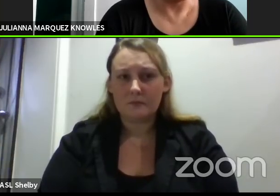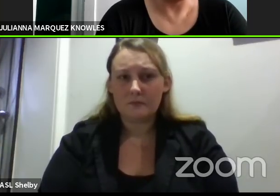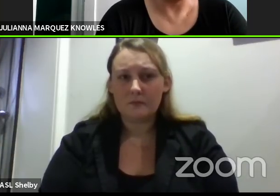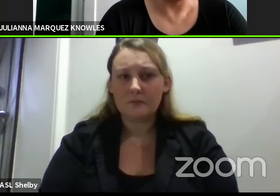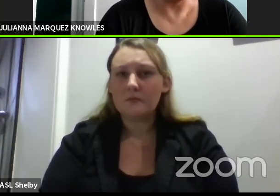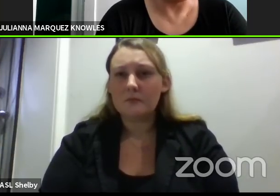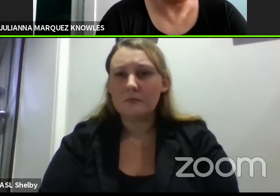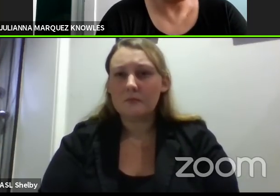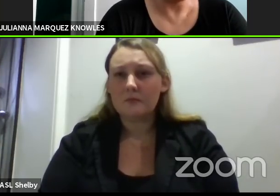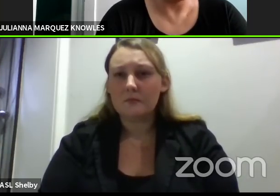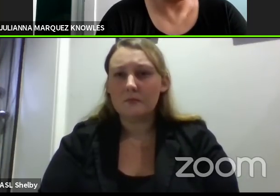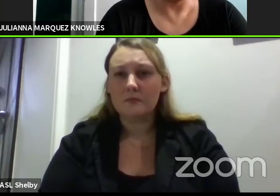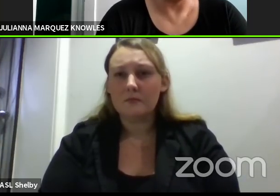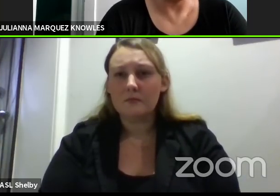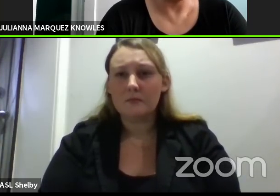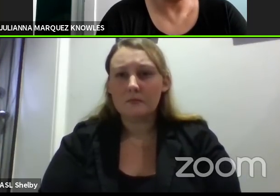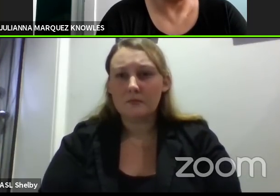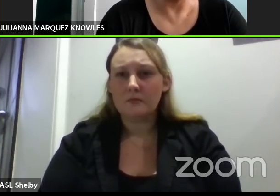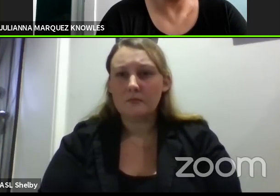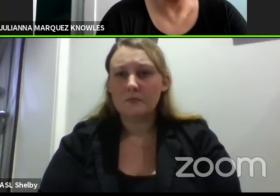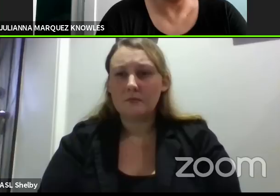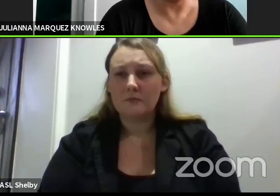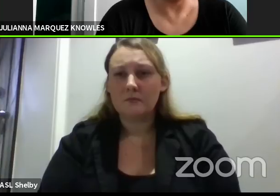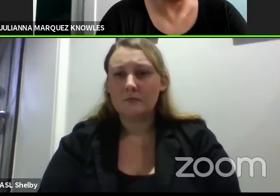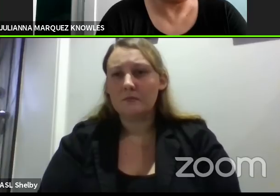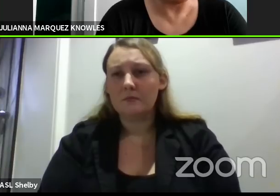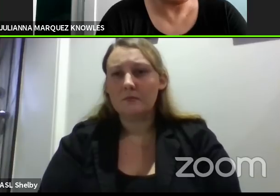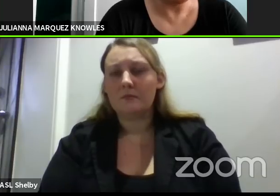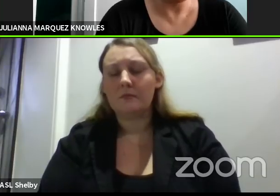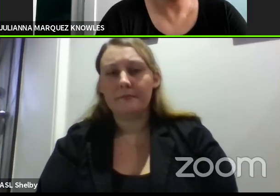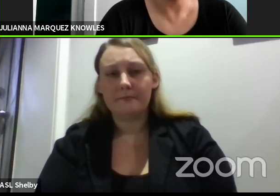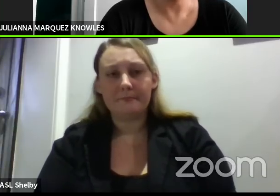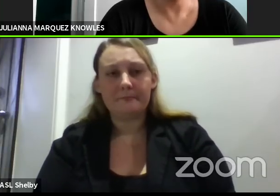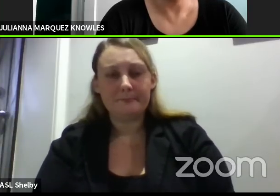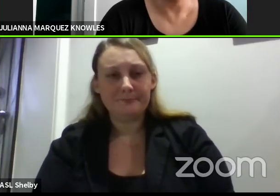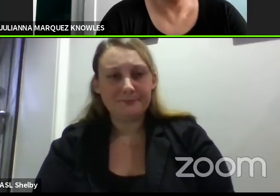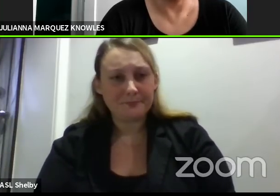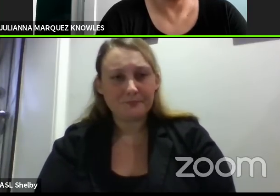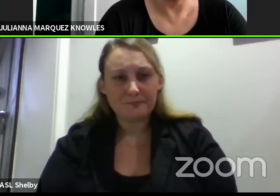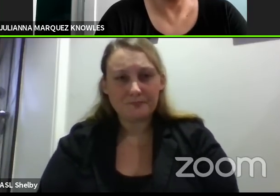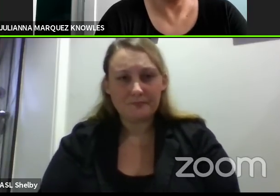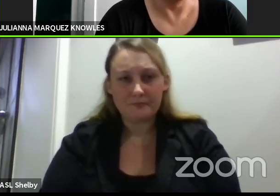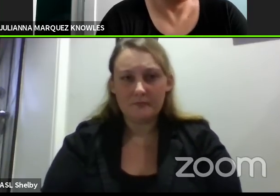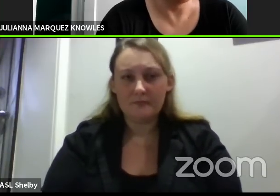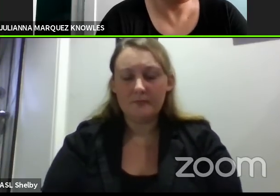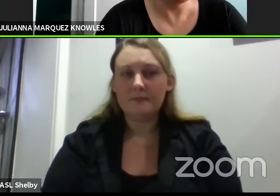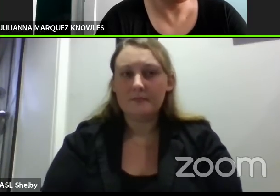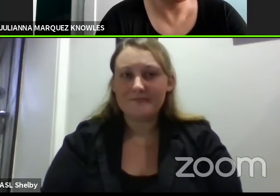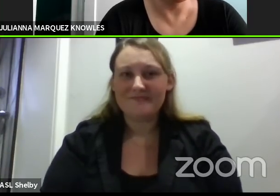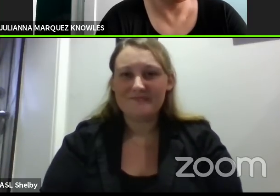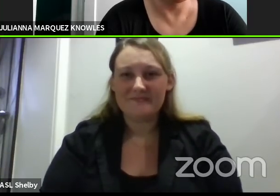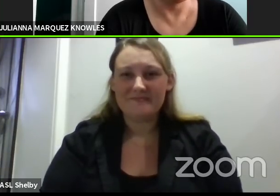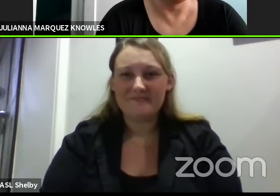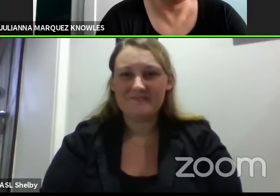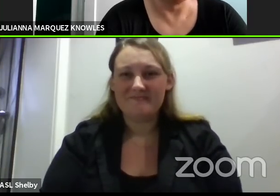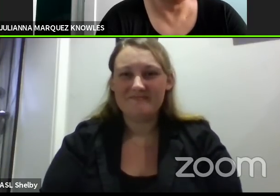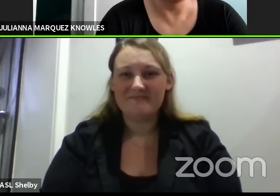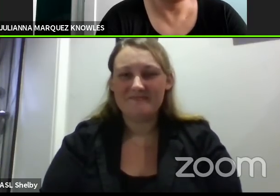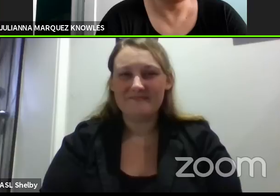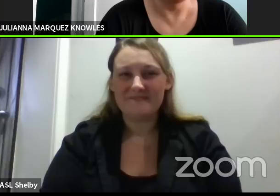pues que tengan un lindo día y gracias por invitarme. Gracias.